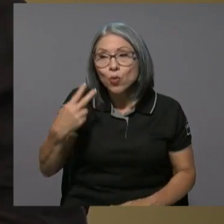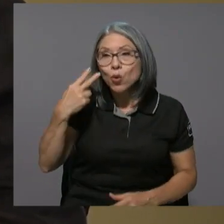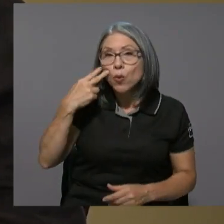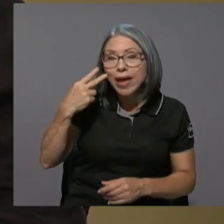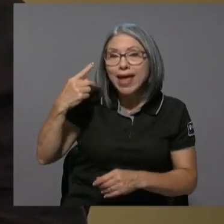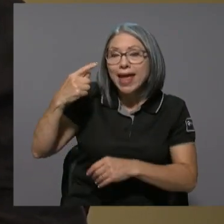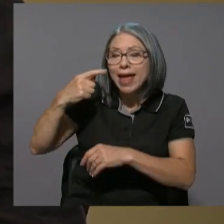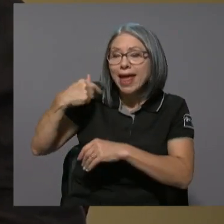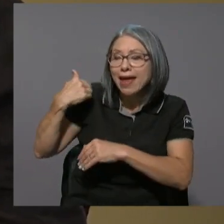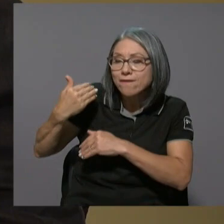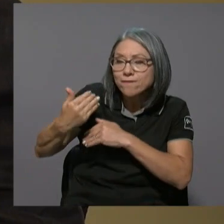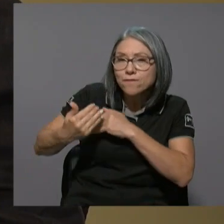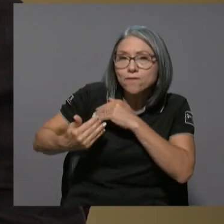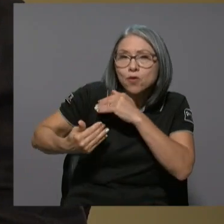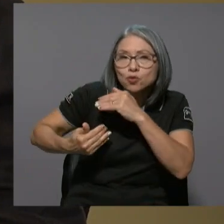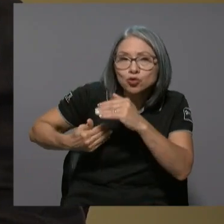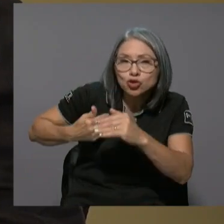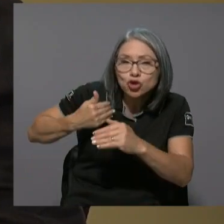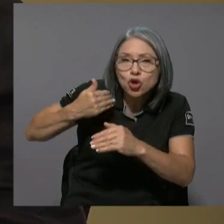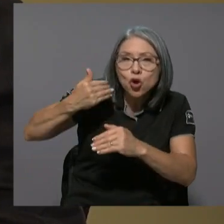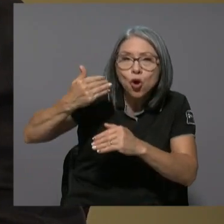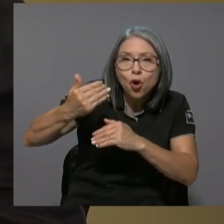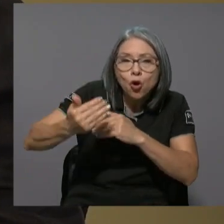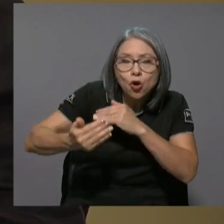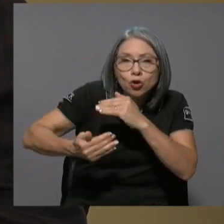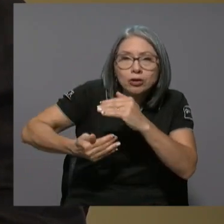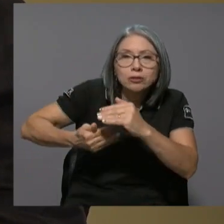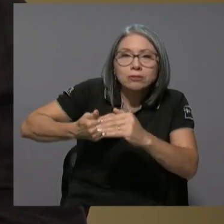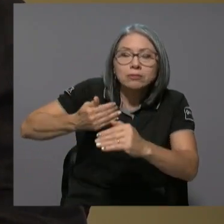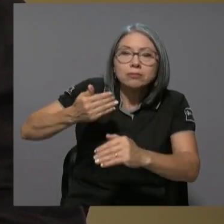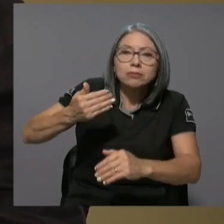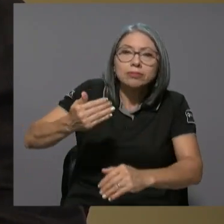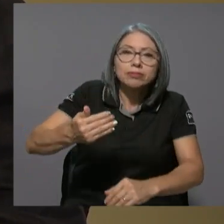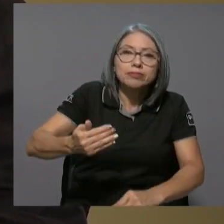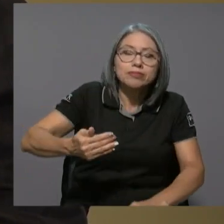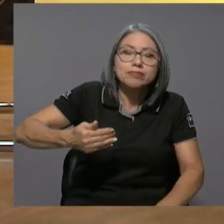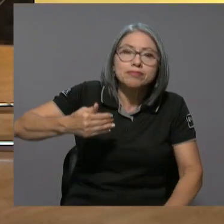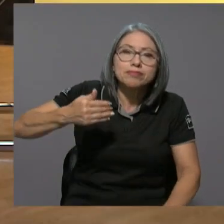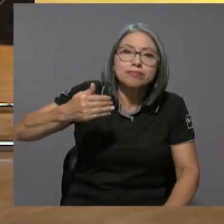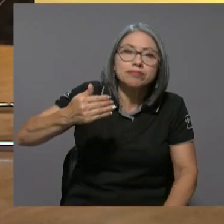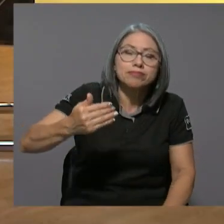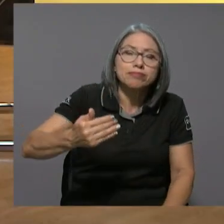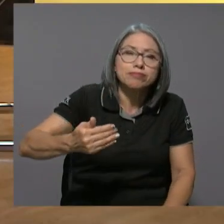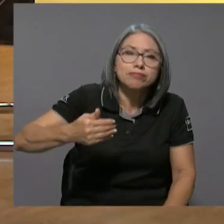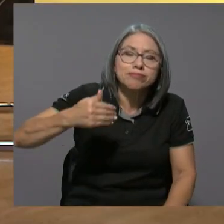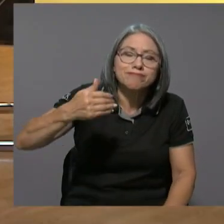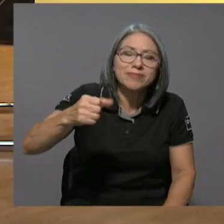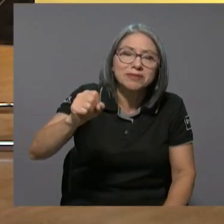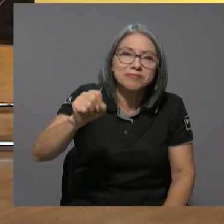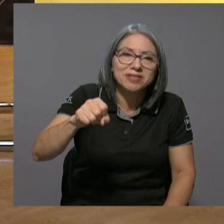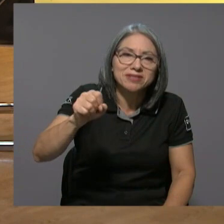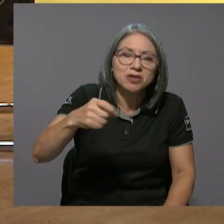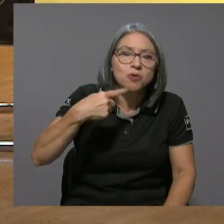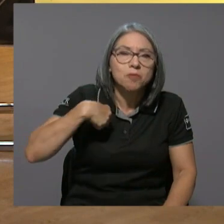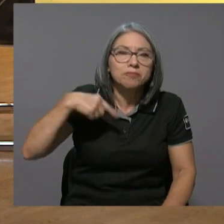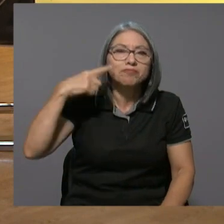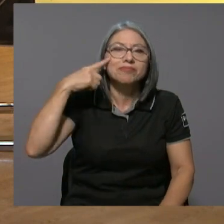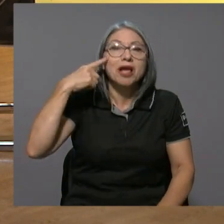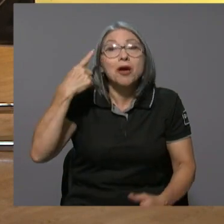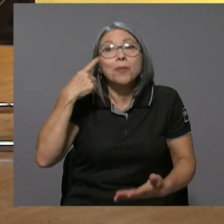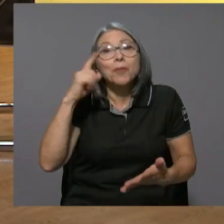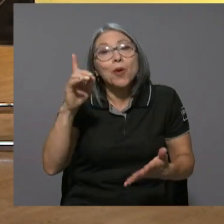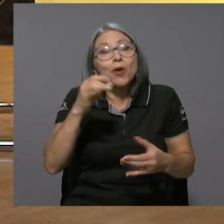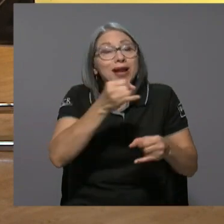evolución de algunos temas y lo lento que caminan las cosas, pues sí llega a esa conclusión de que por la institucionalidad o